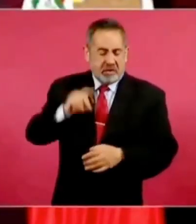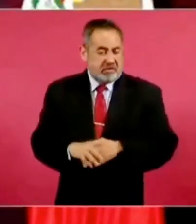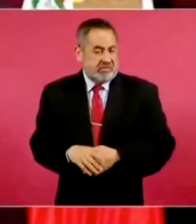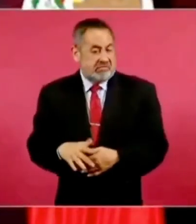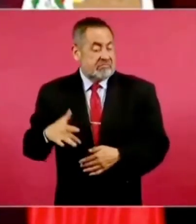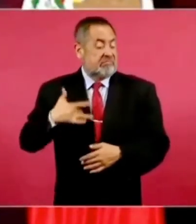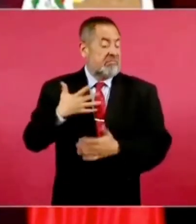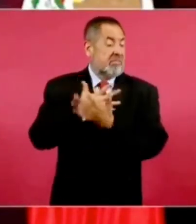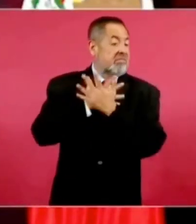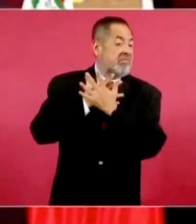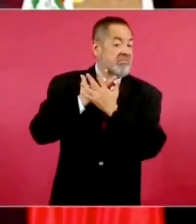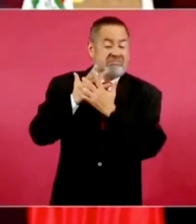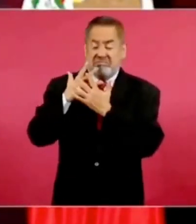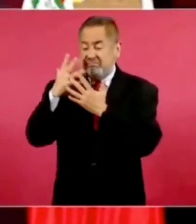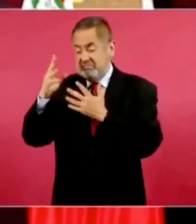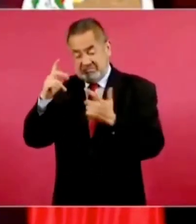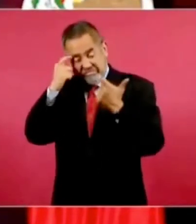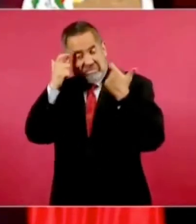energúmeno,